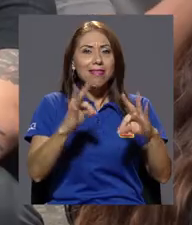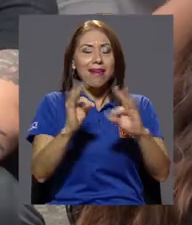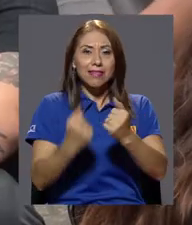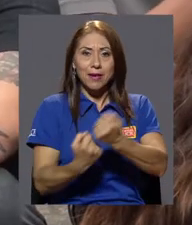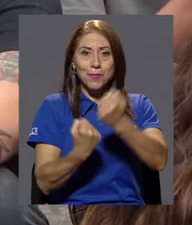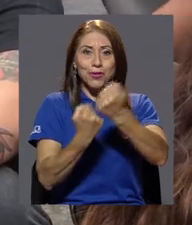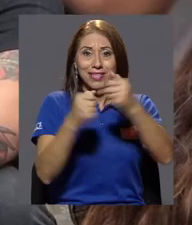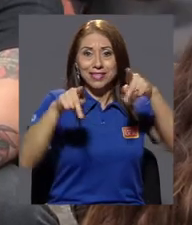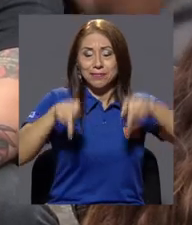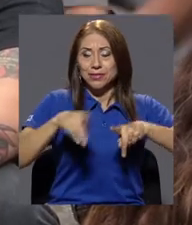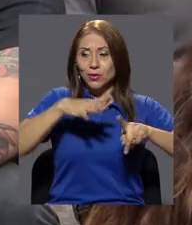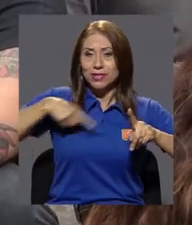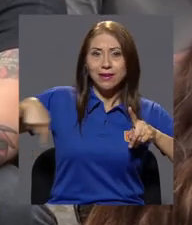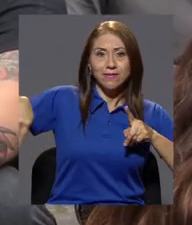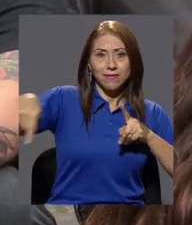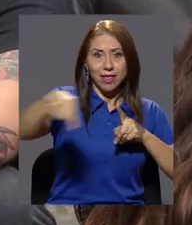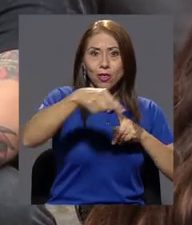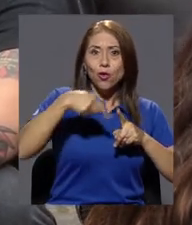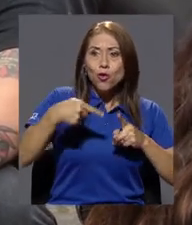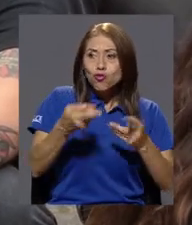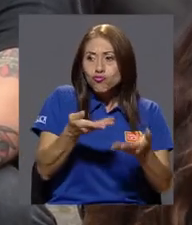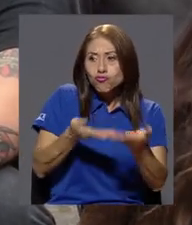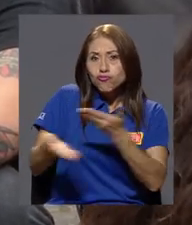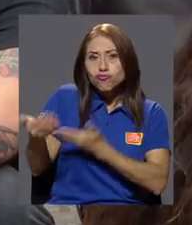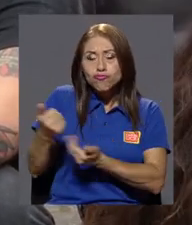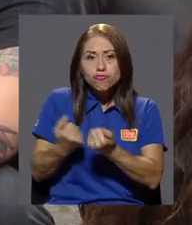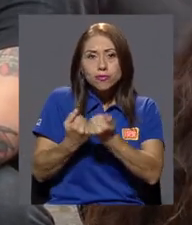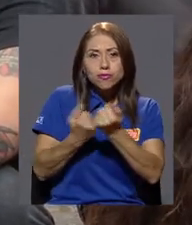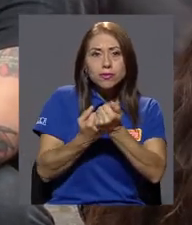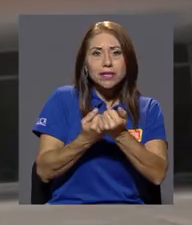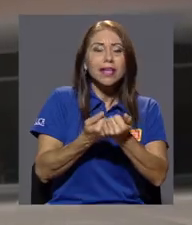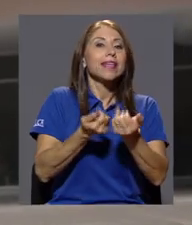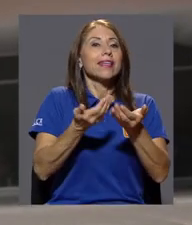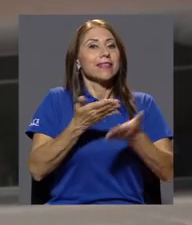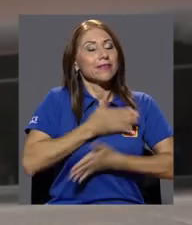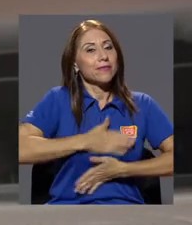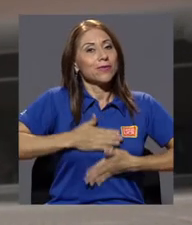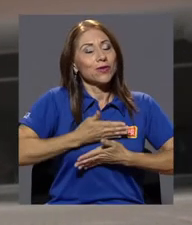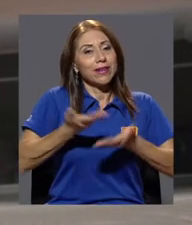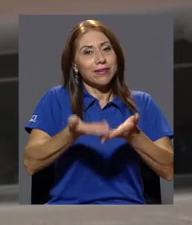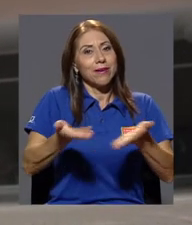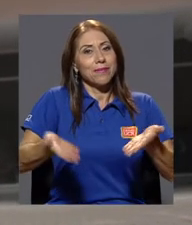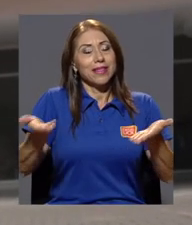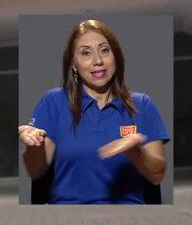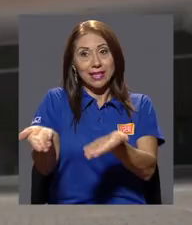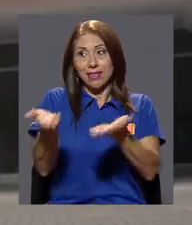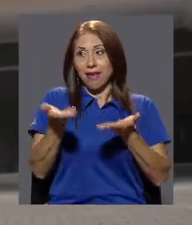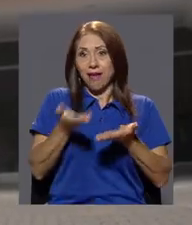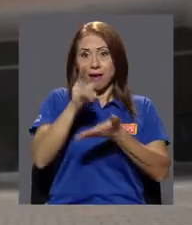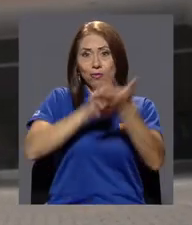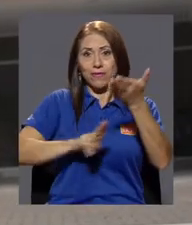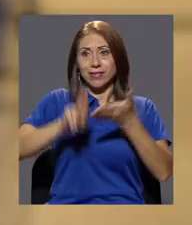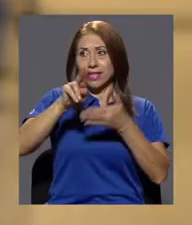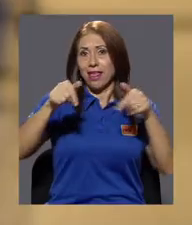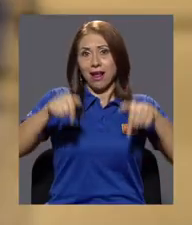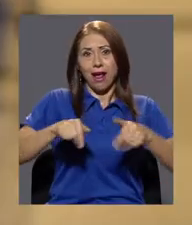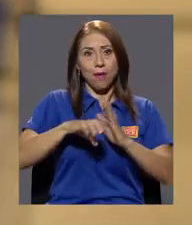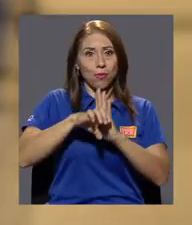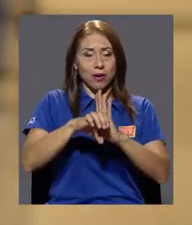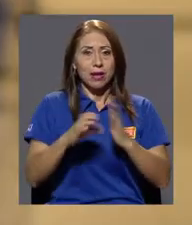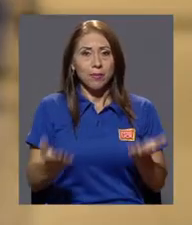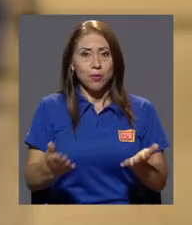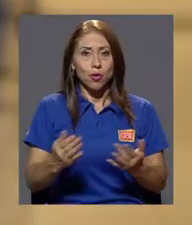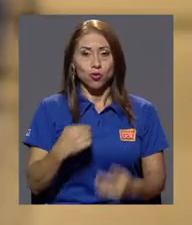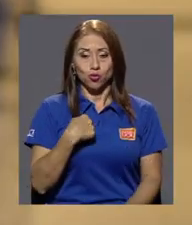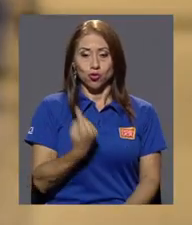en las personas que uno tiene alrededor y disfrutar de las herramientas también que le brinda, por ejemplo, acá en la universidad. Ahora